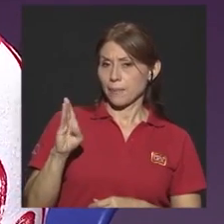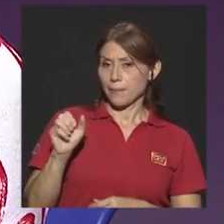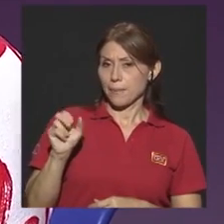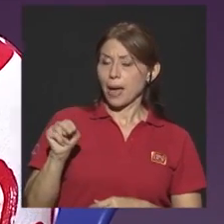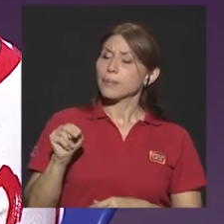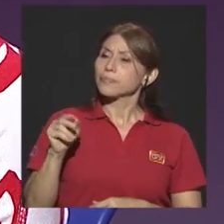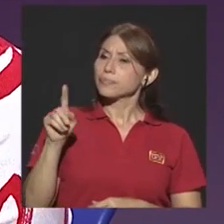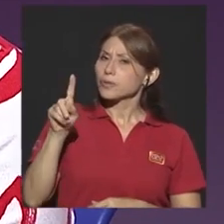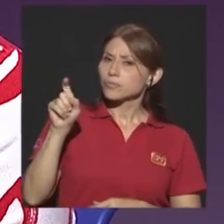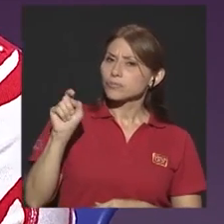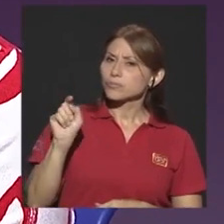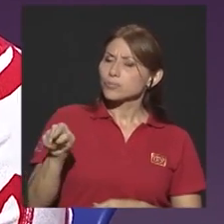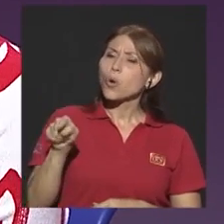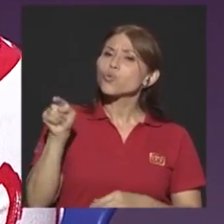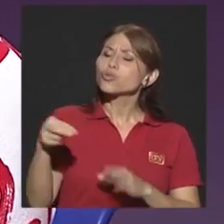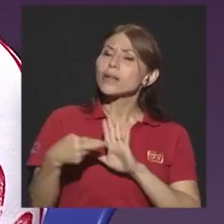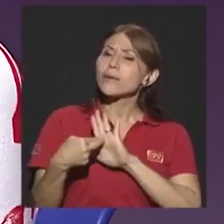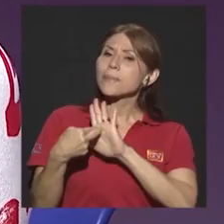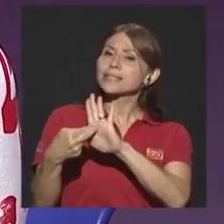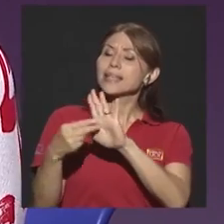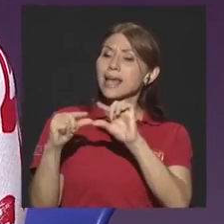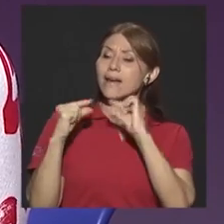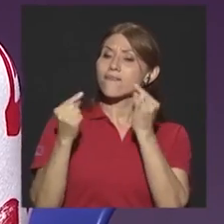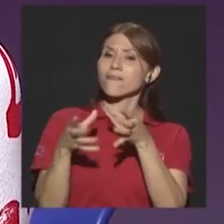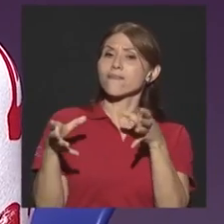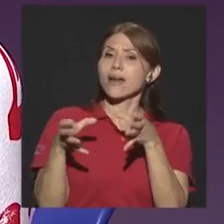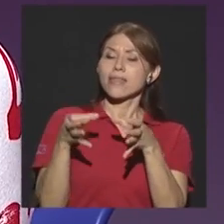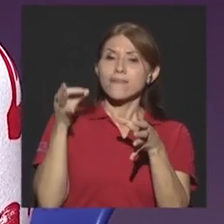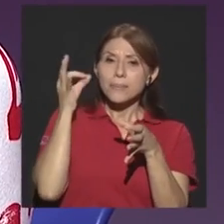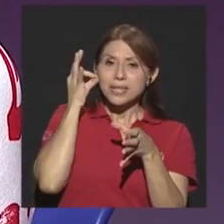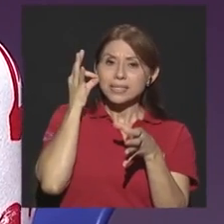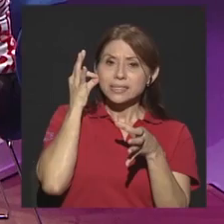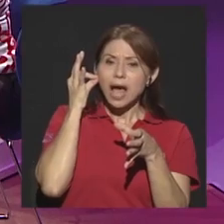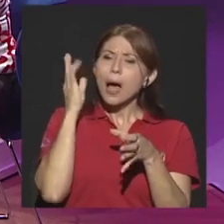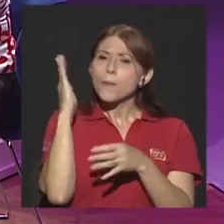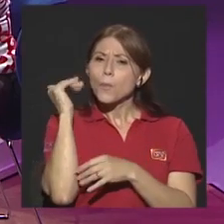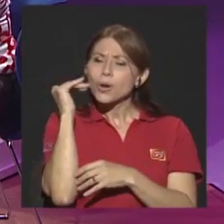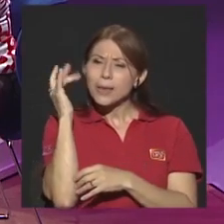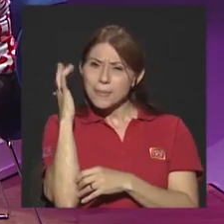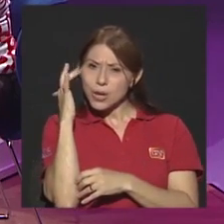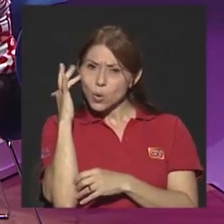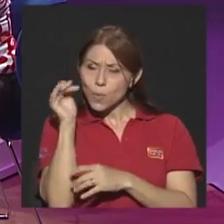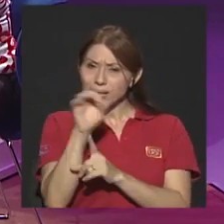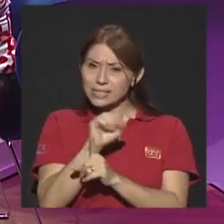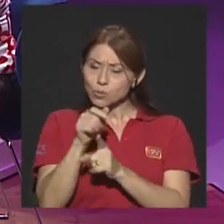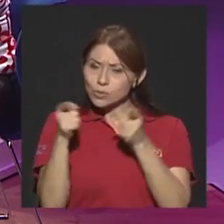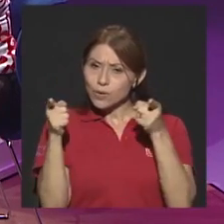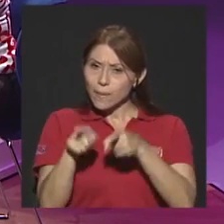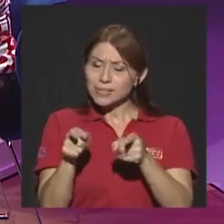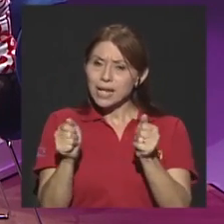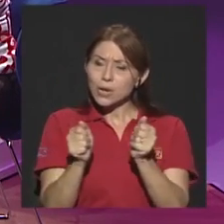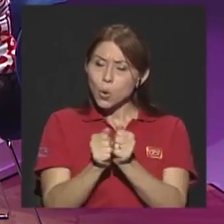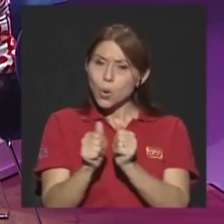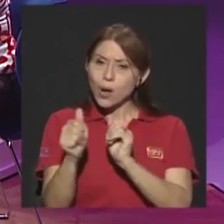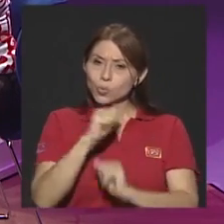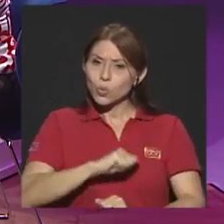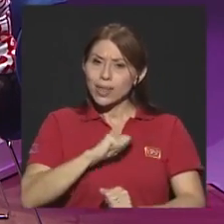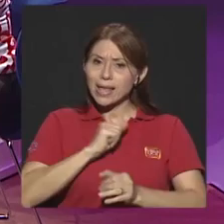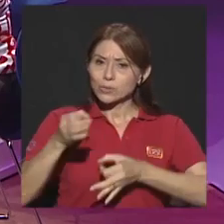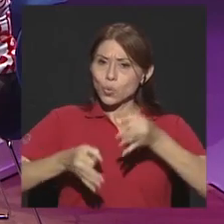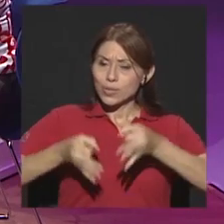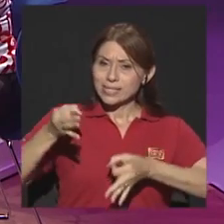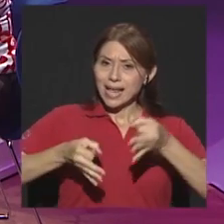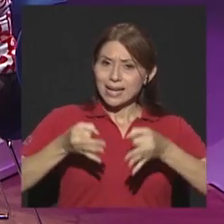feminista que usted representa le preocupa el trámite que se le dará por parte de las autoridades judiciales a esta denuncia? Bueno,